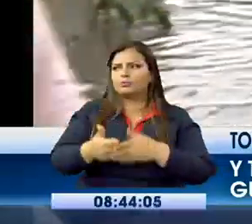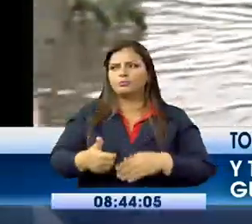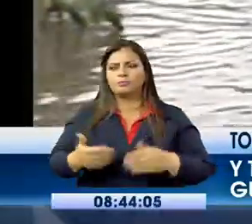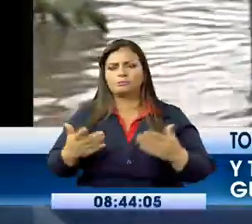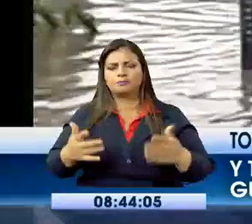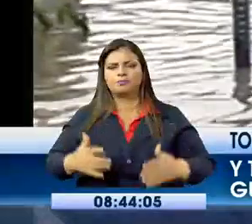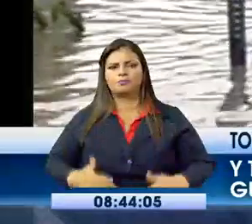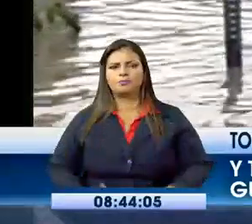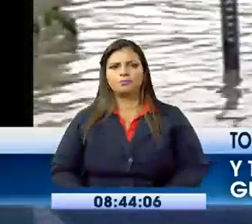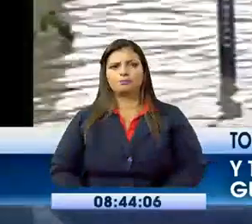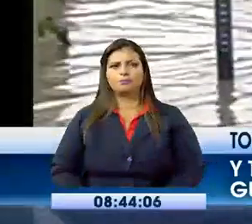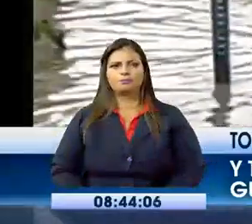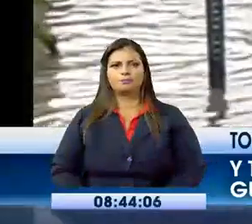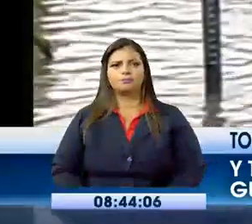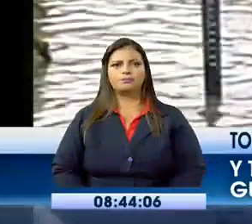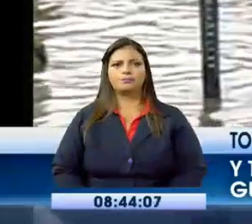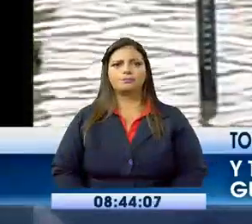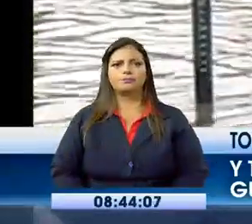novedad.